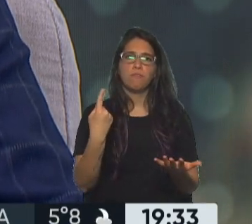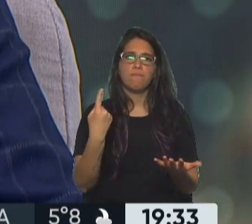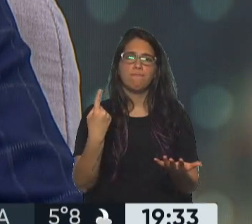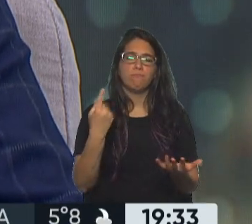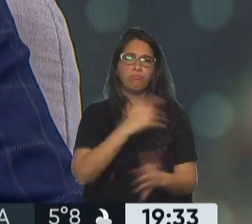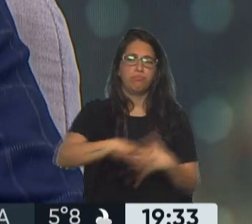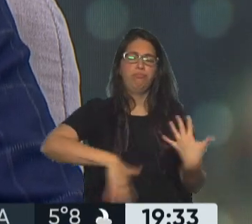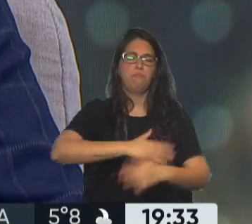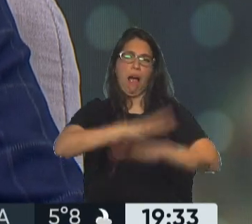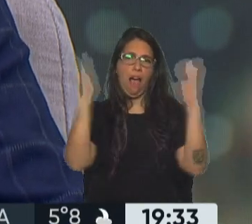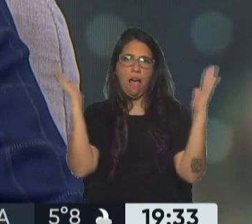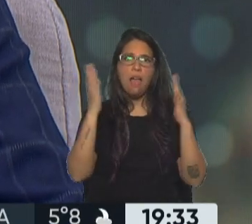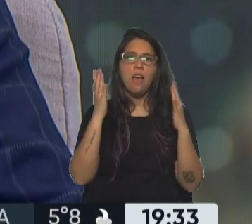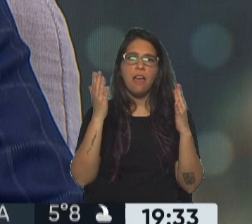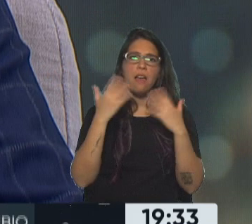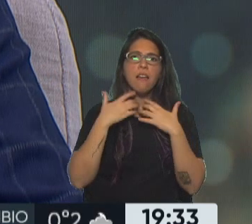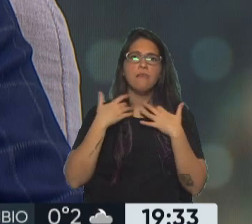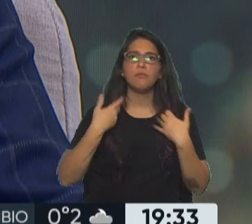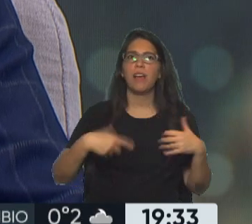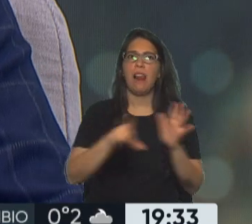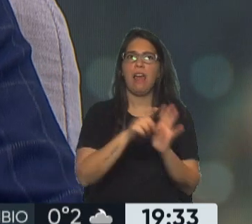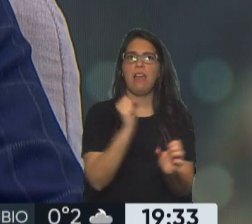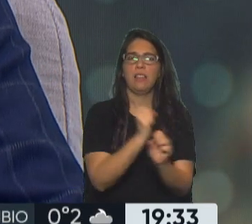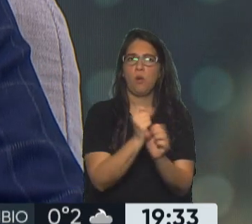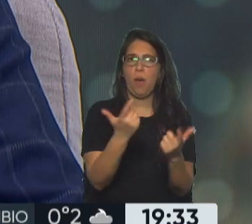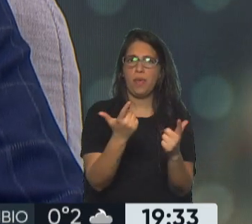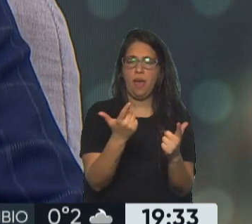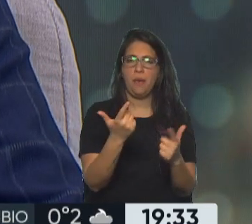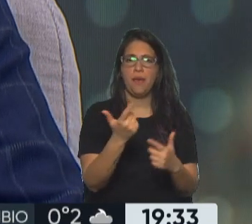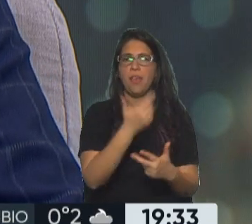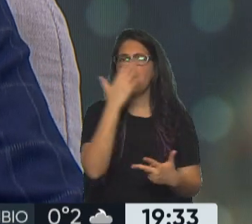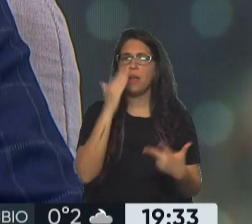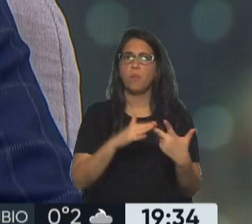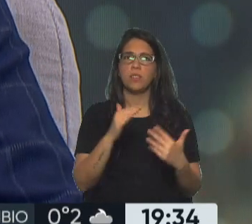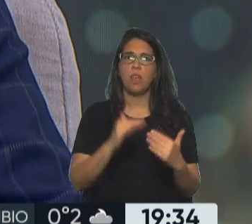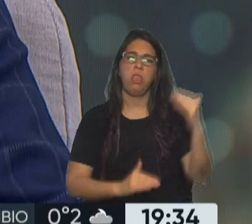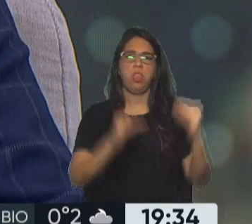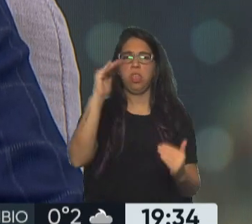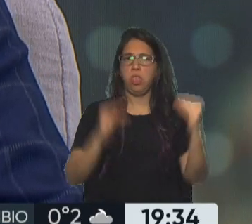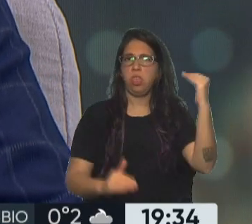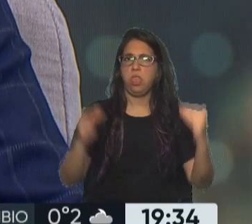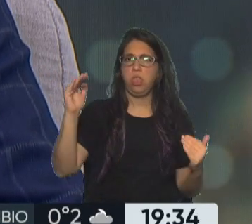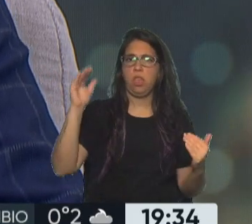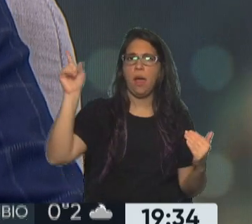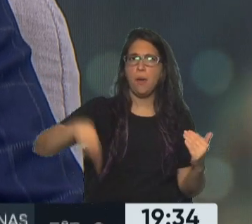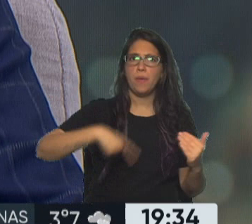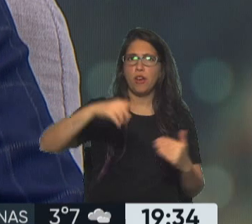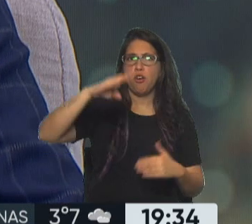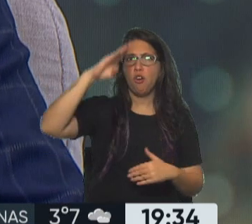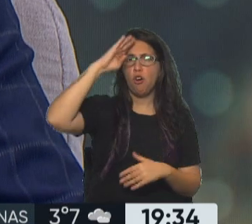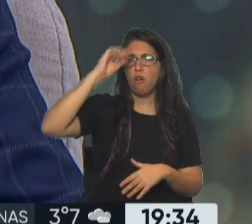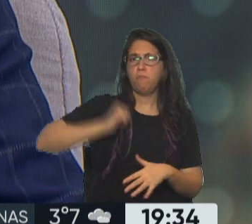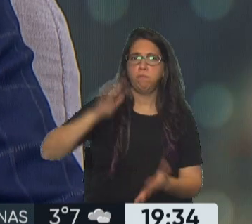con la falta de leyes laborales. Y después la inestabilidad que provocó los golpes de Estado,